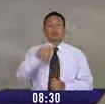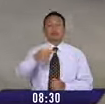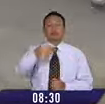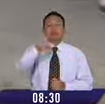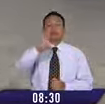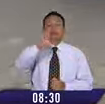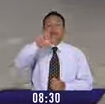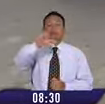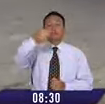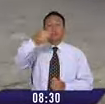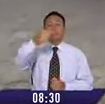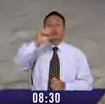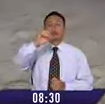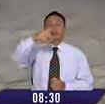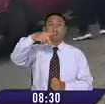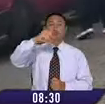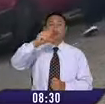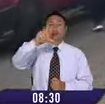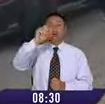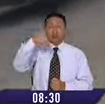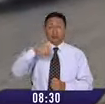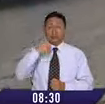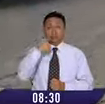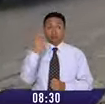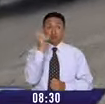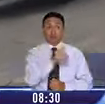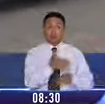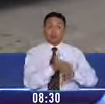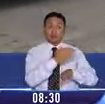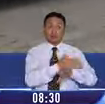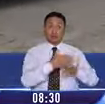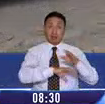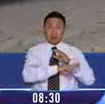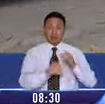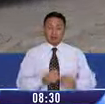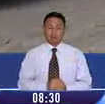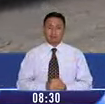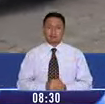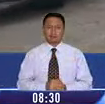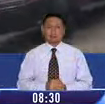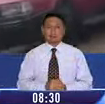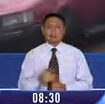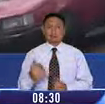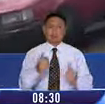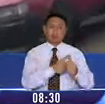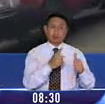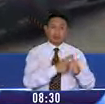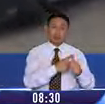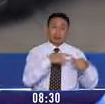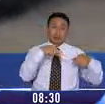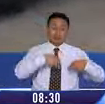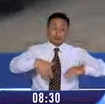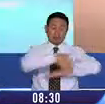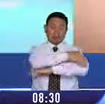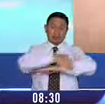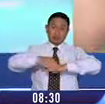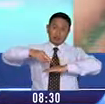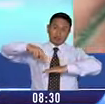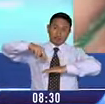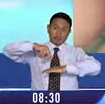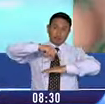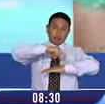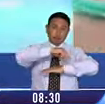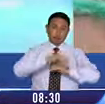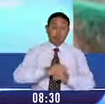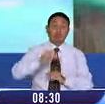haber supuestamente robado una camioneta. Antes de ser entregados a la policía, les hicieron caminar por las principales calles y